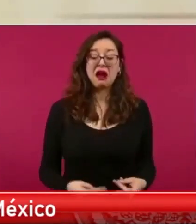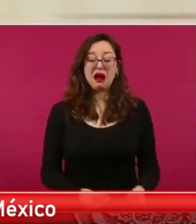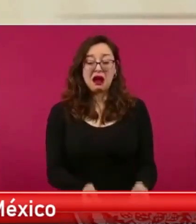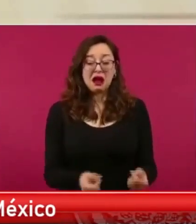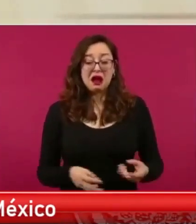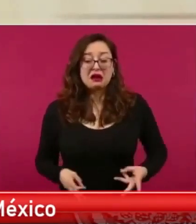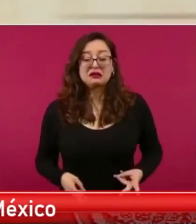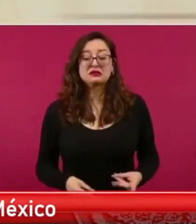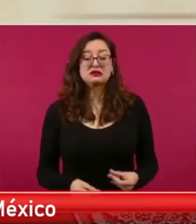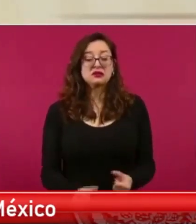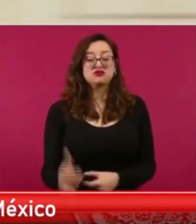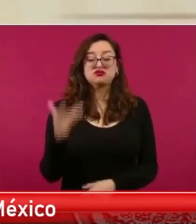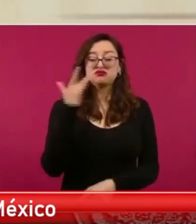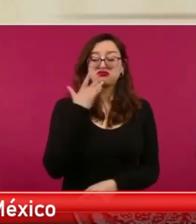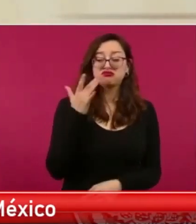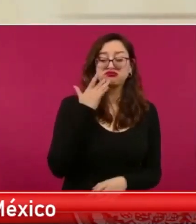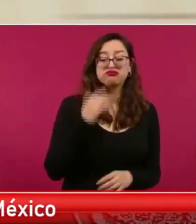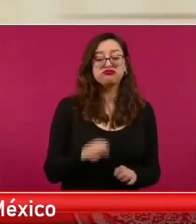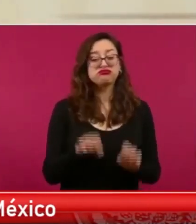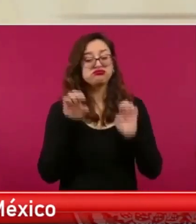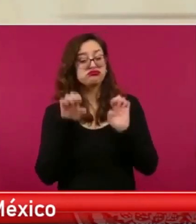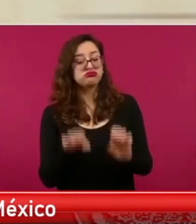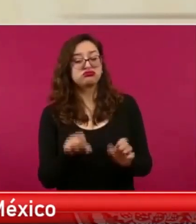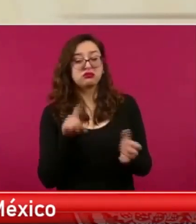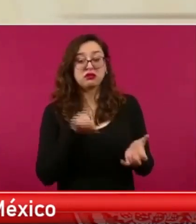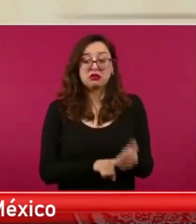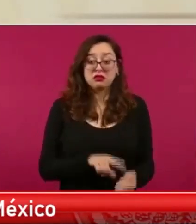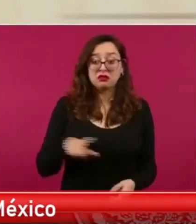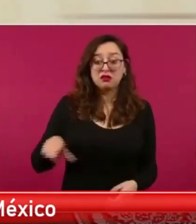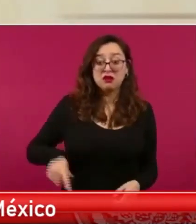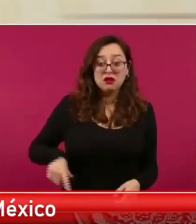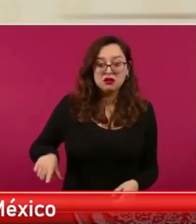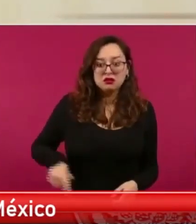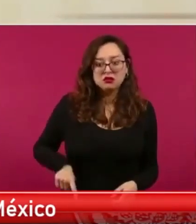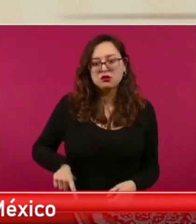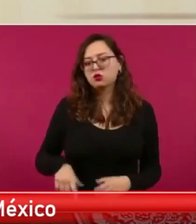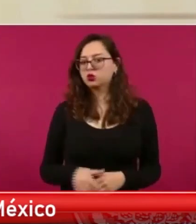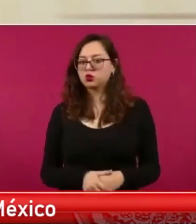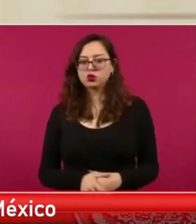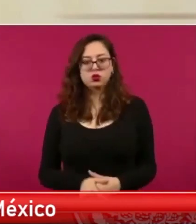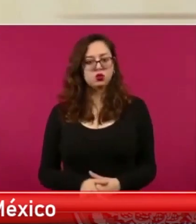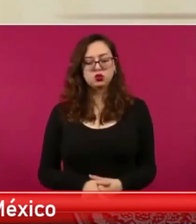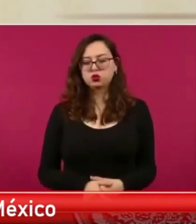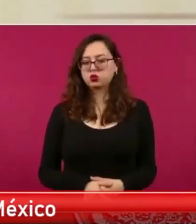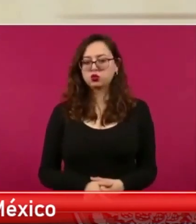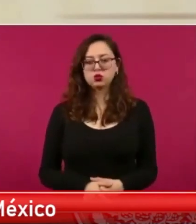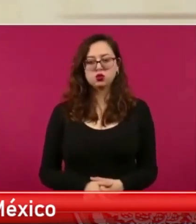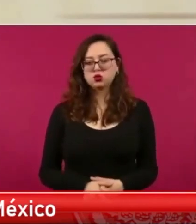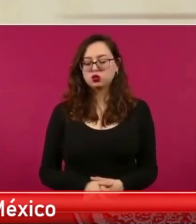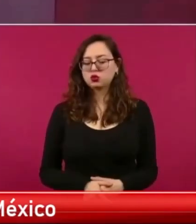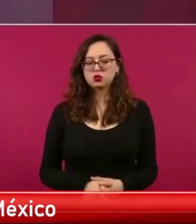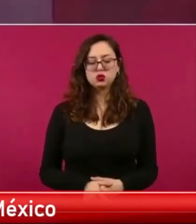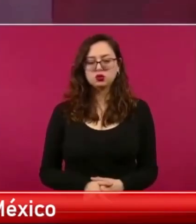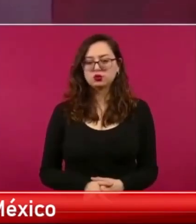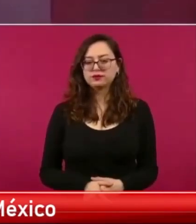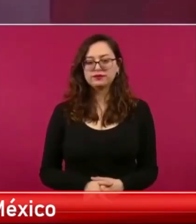la extravagancia, los lujos en el gobierno, los sueldos